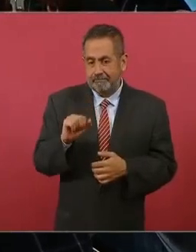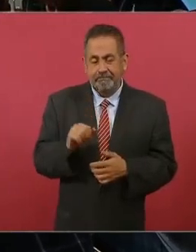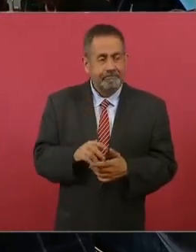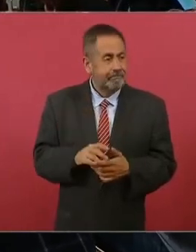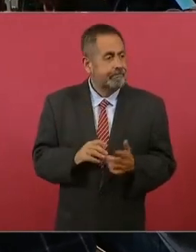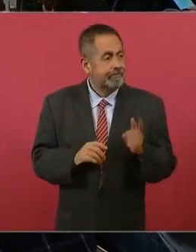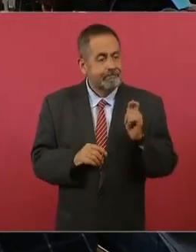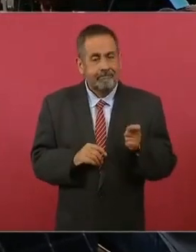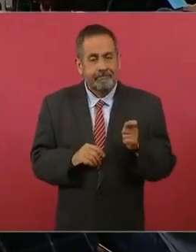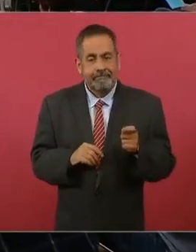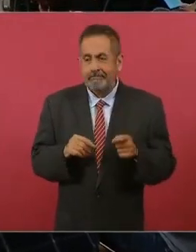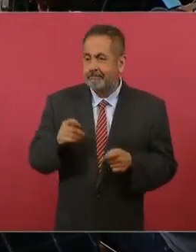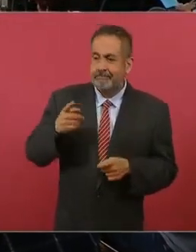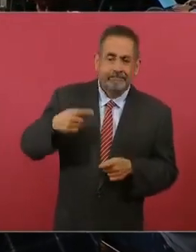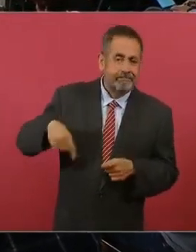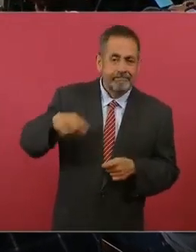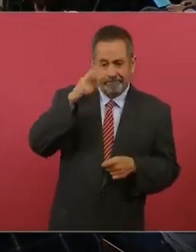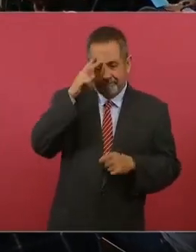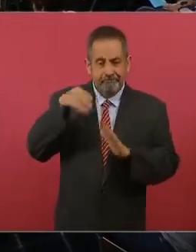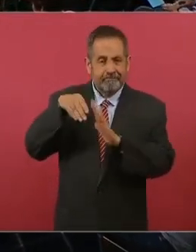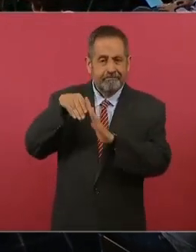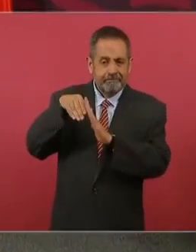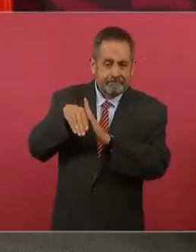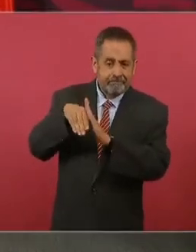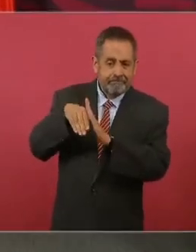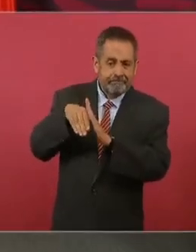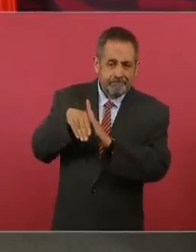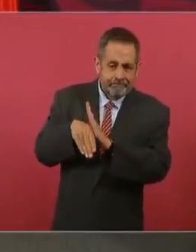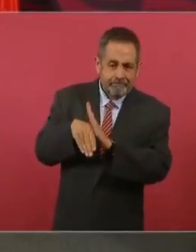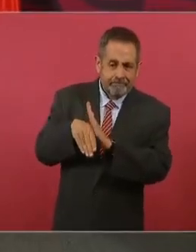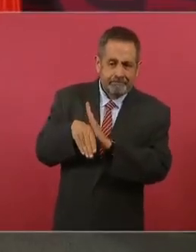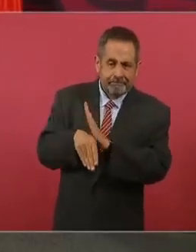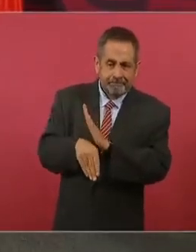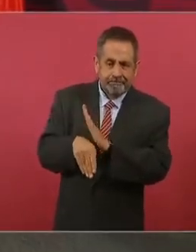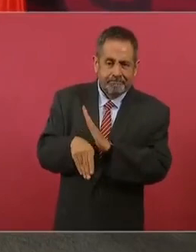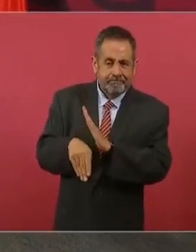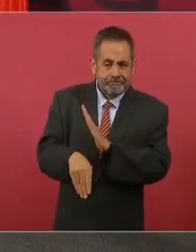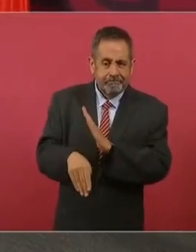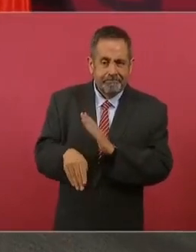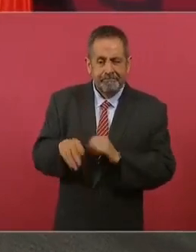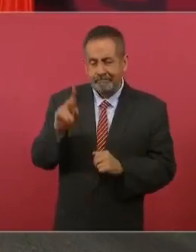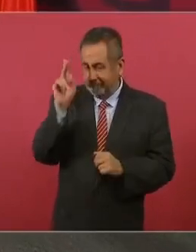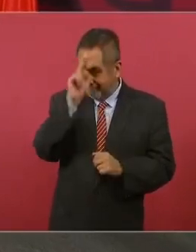proceso de decadencia,